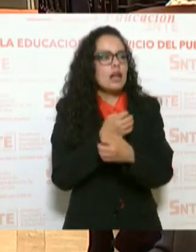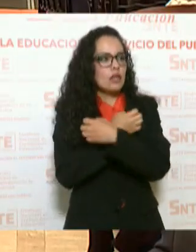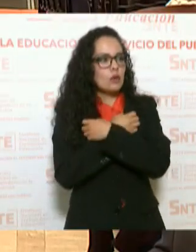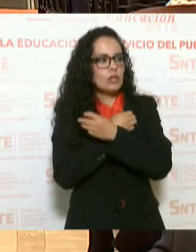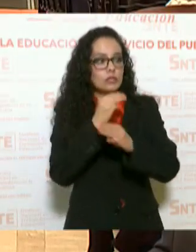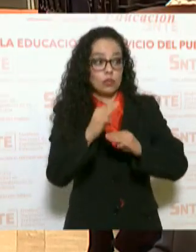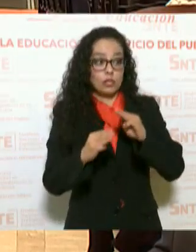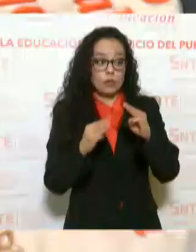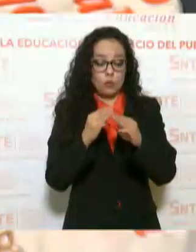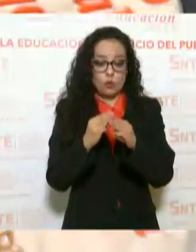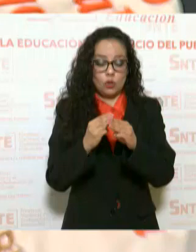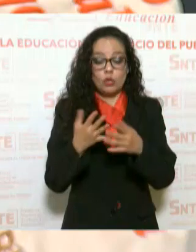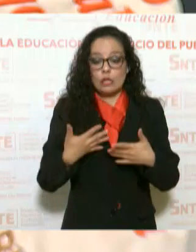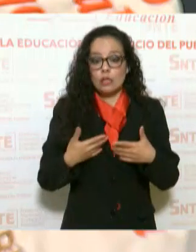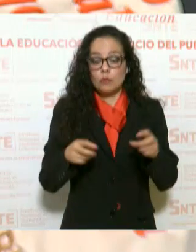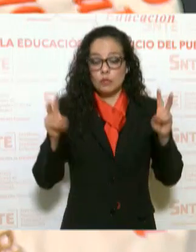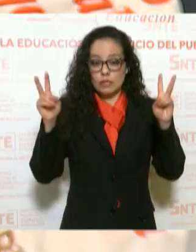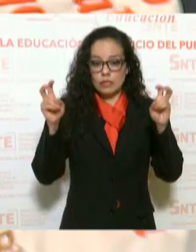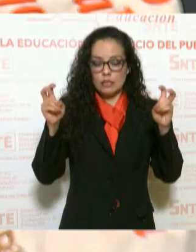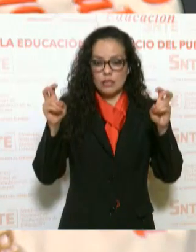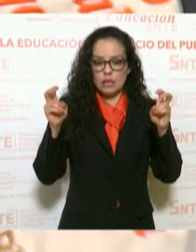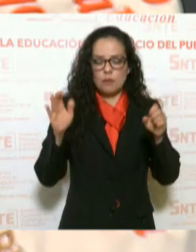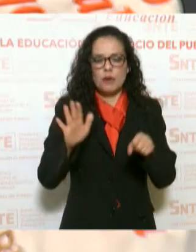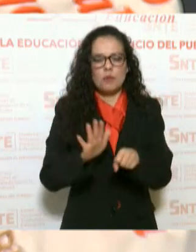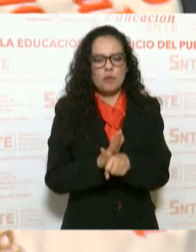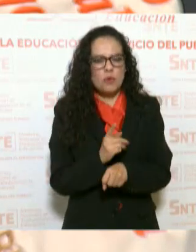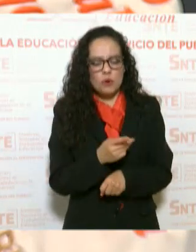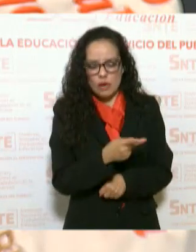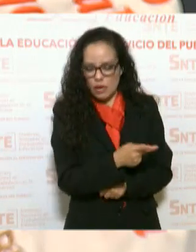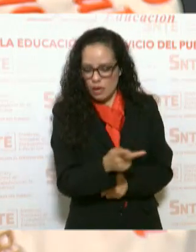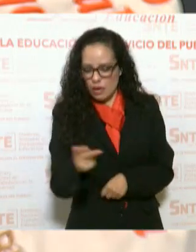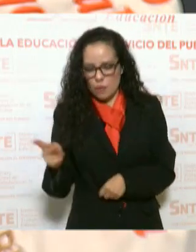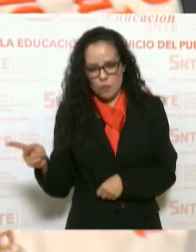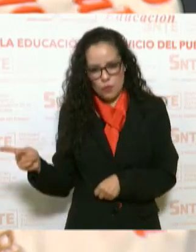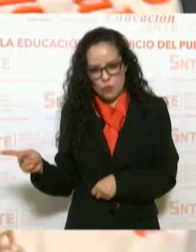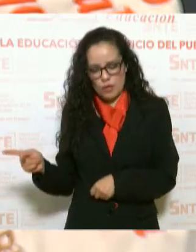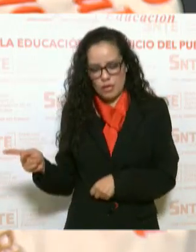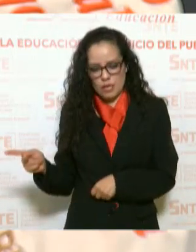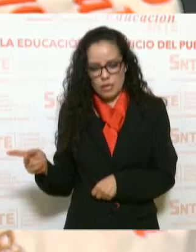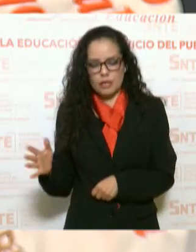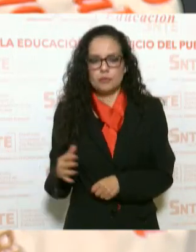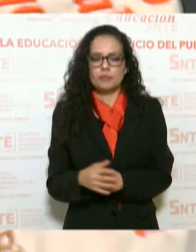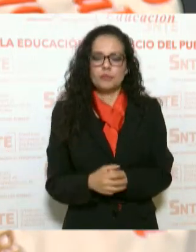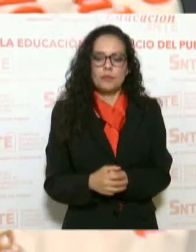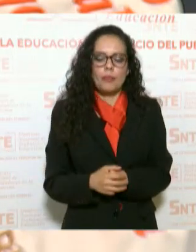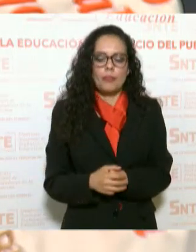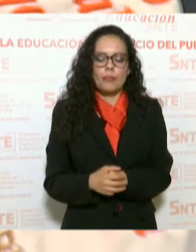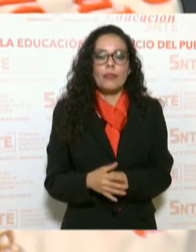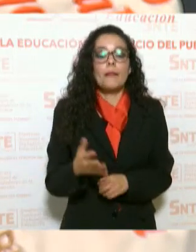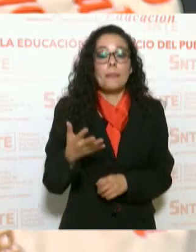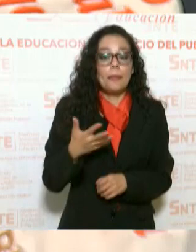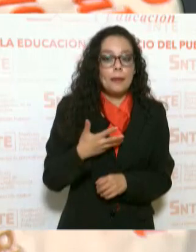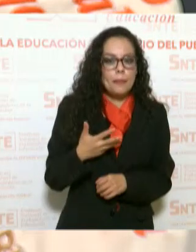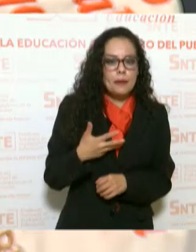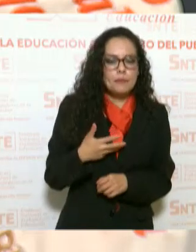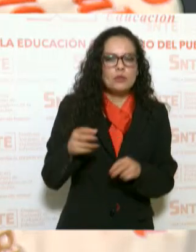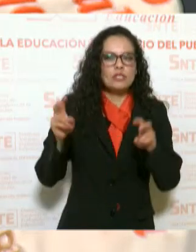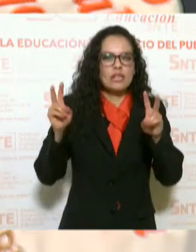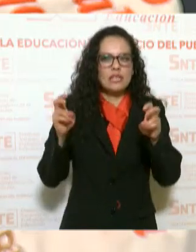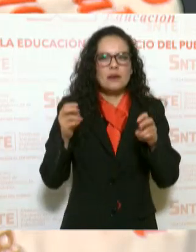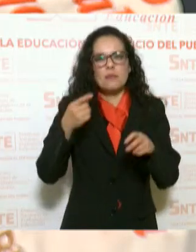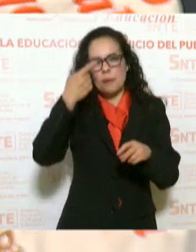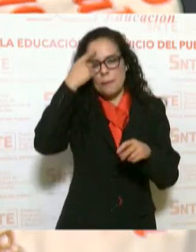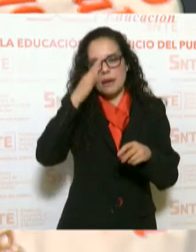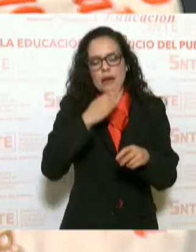tema por la pública y tenemos la investigación para el bien de esto y en